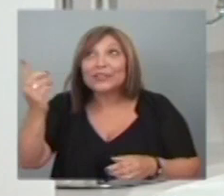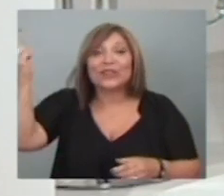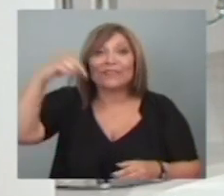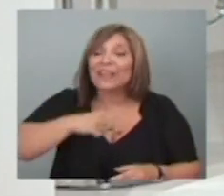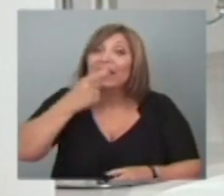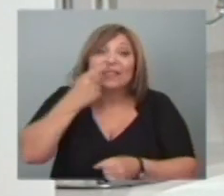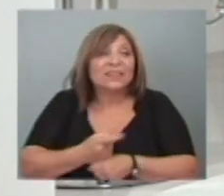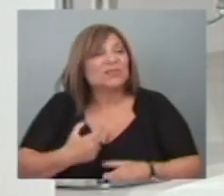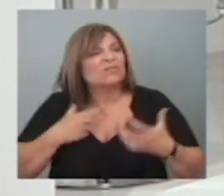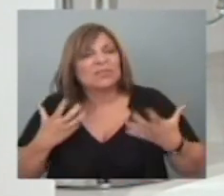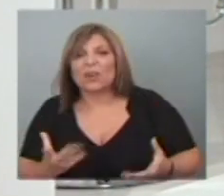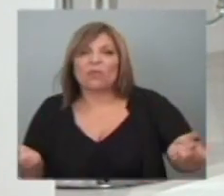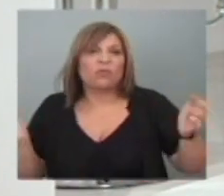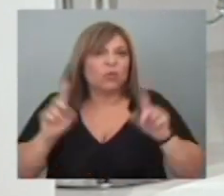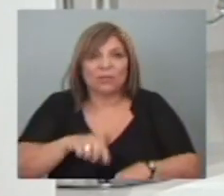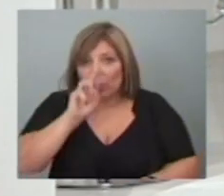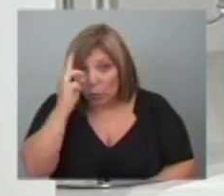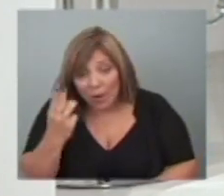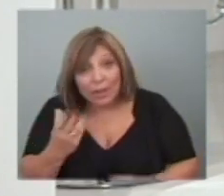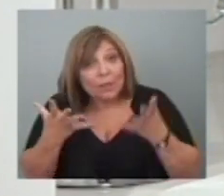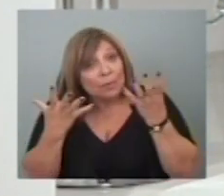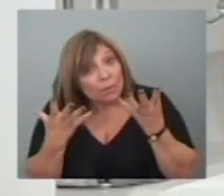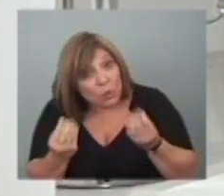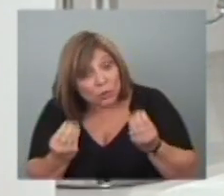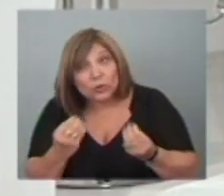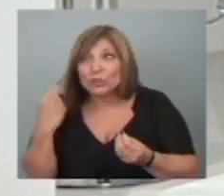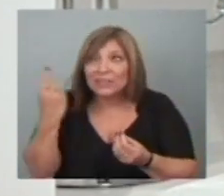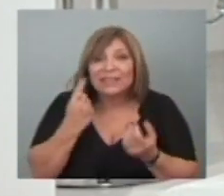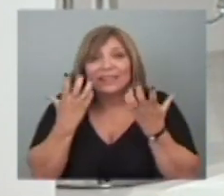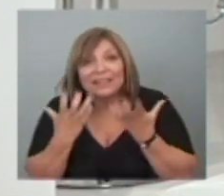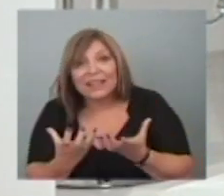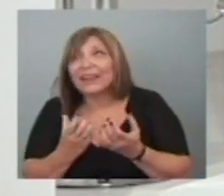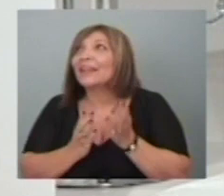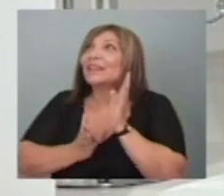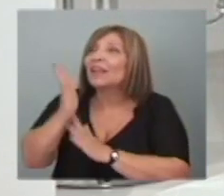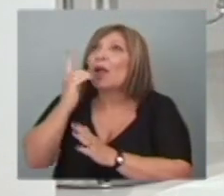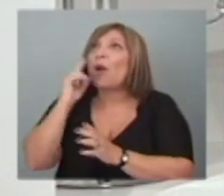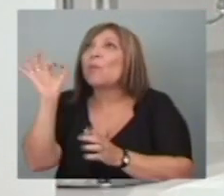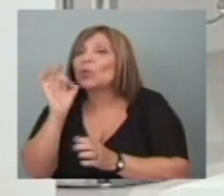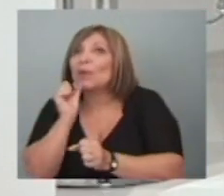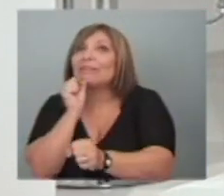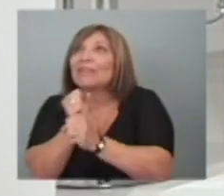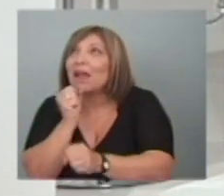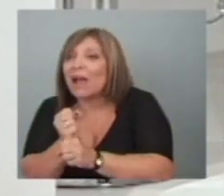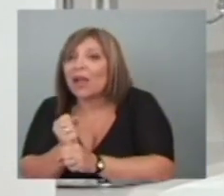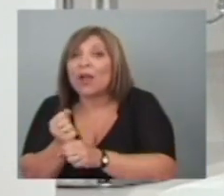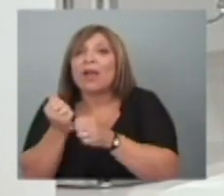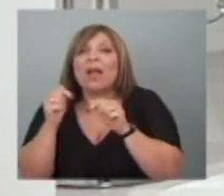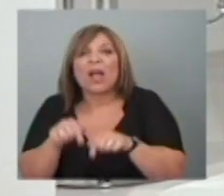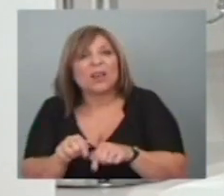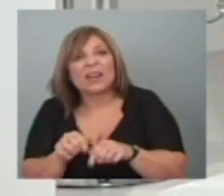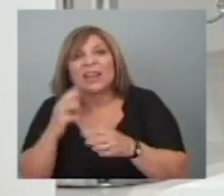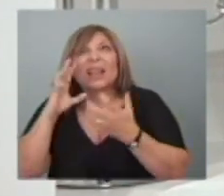decidieron volver a casa, aquellos que en algún momento buscaron una nueva oportunidad, buscaron trabajo y hoy